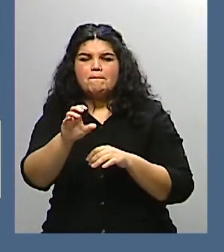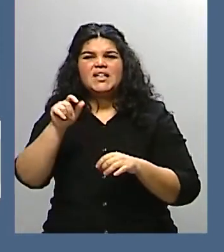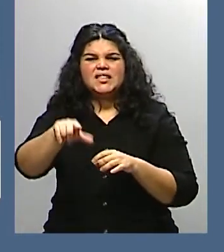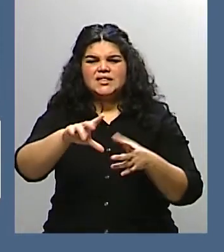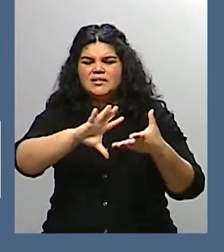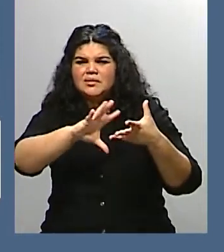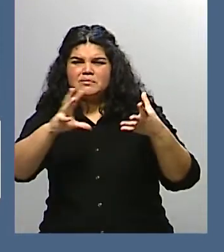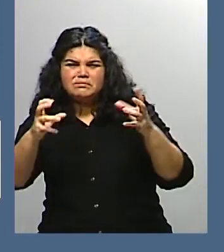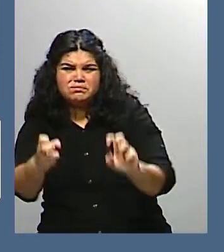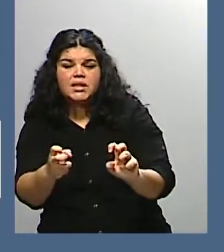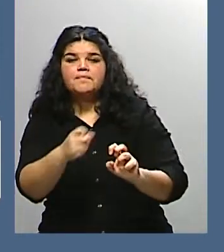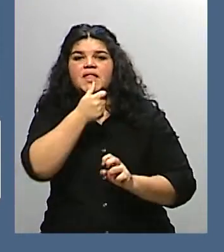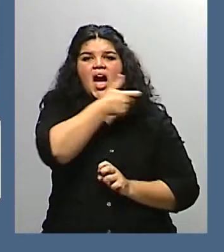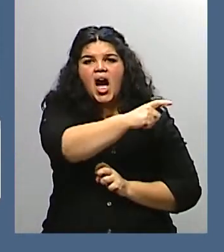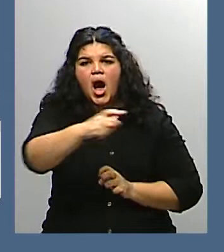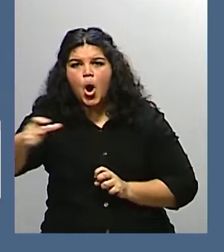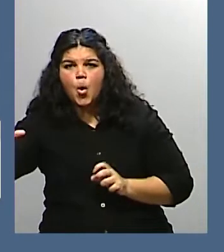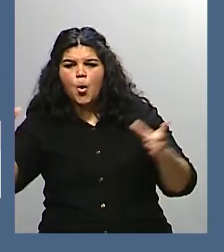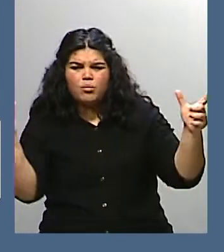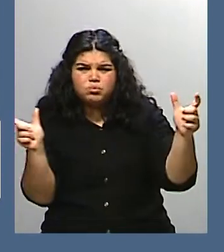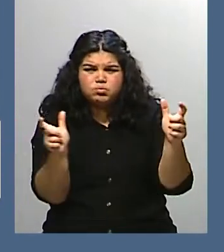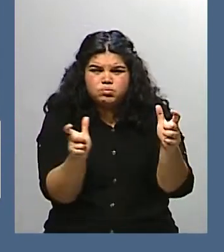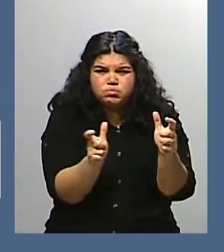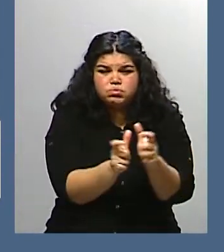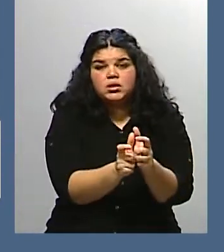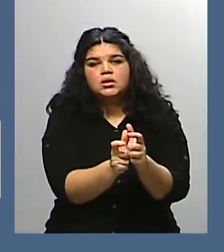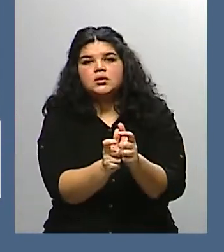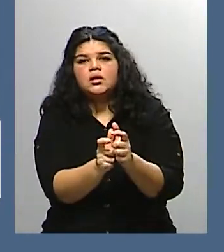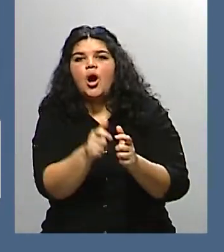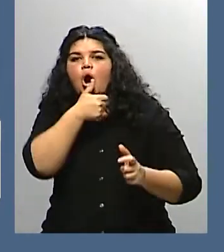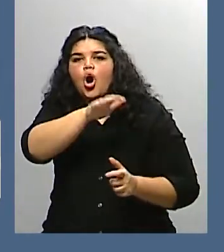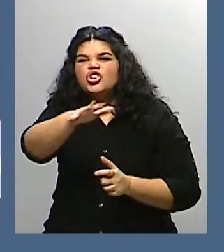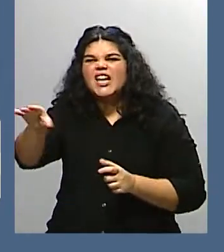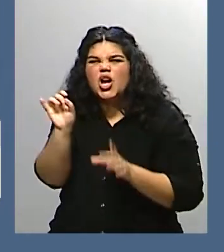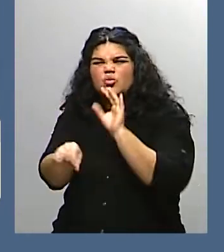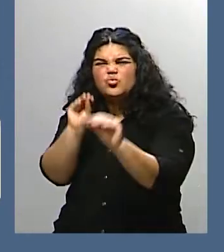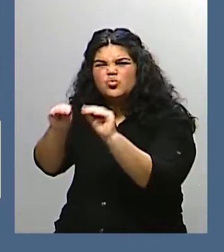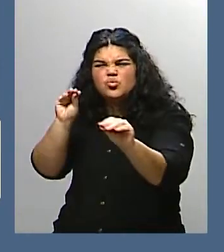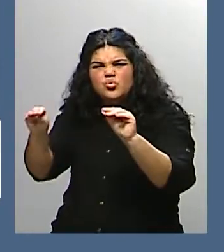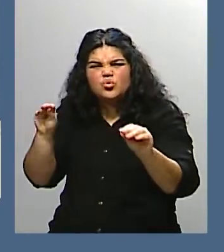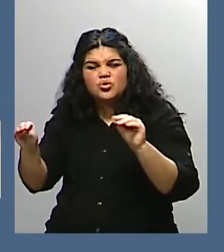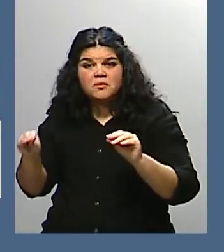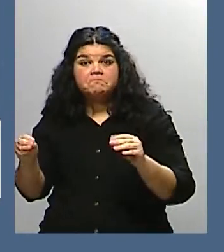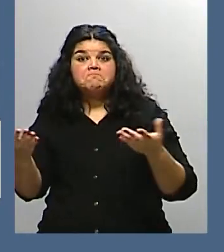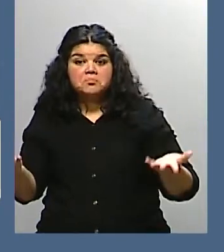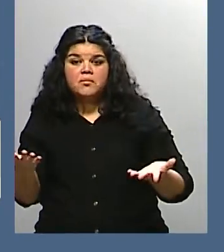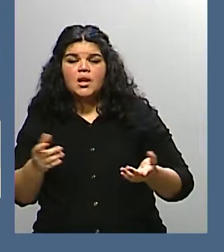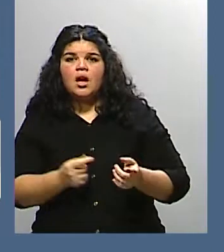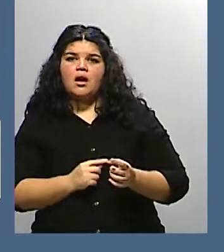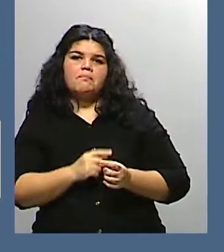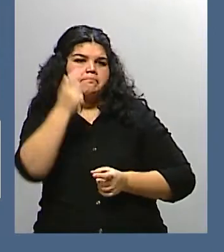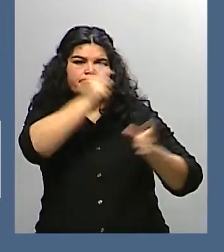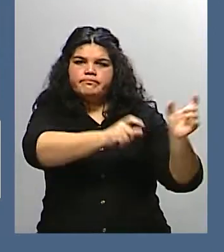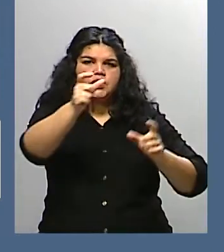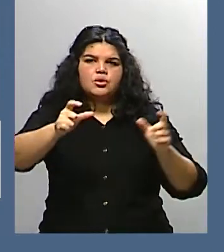los océanos se contaminan. Y surgen un montón de voces para tratar de proponer soluciones